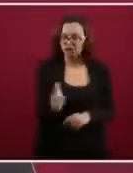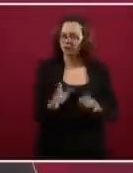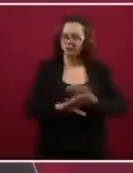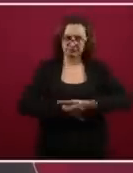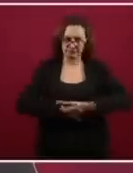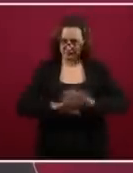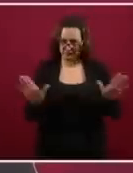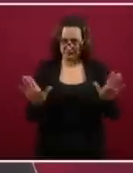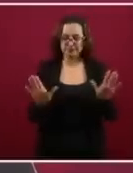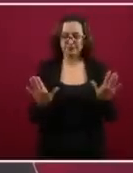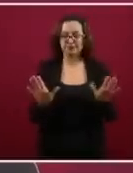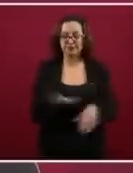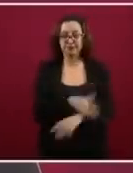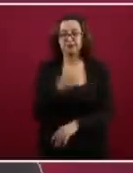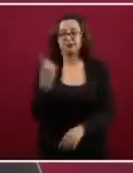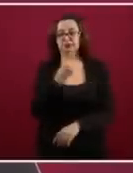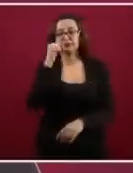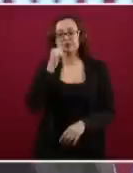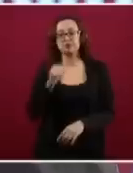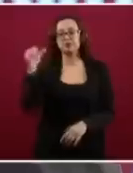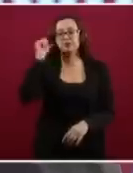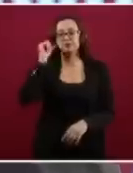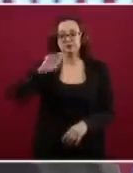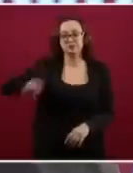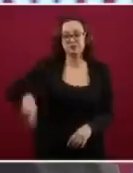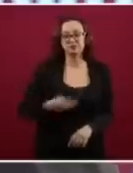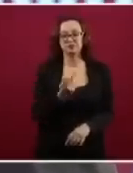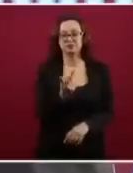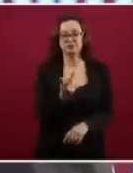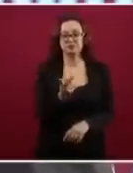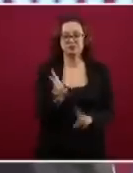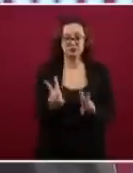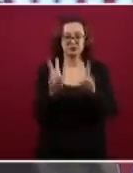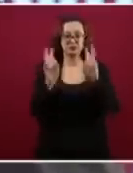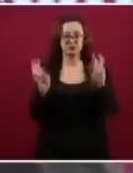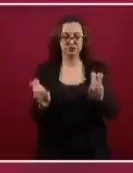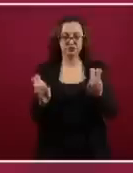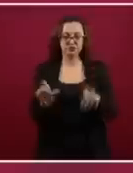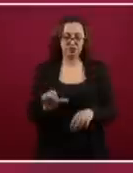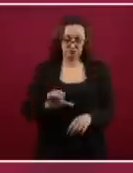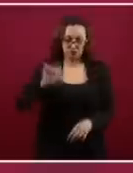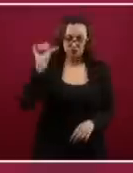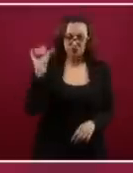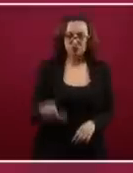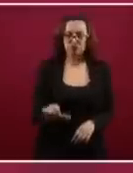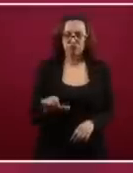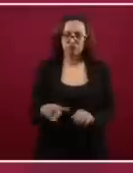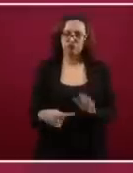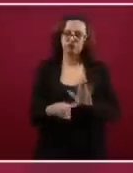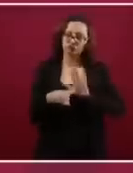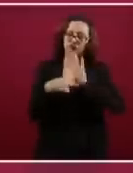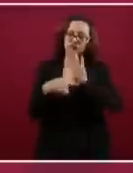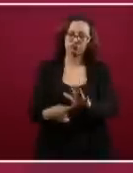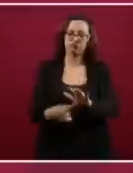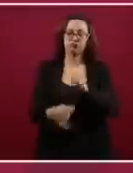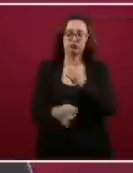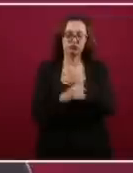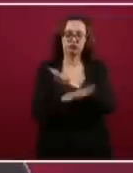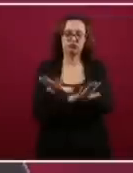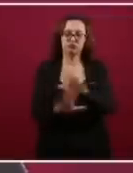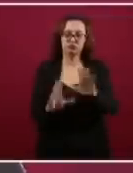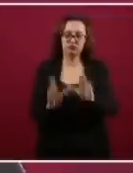duda, porque ayer se nos preguntó sobre eso. Hoy se va a entregar un